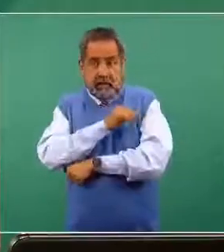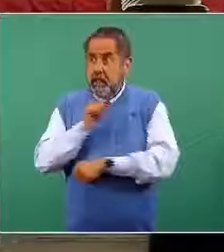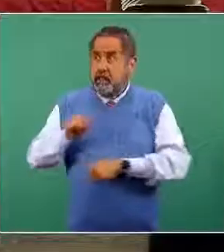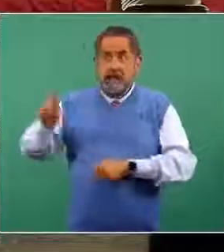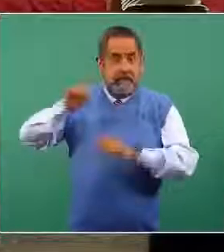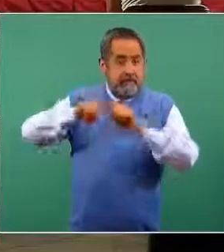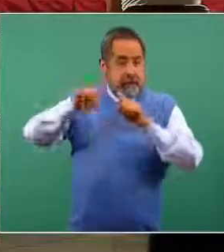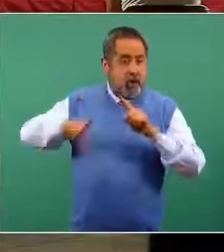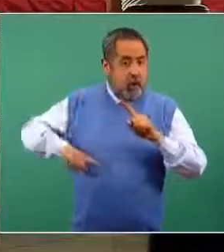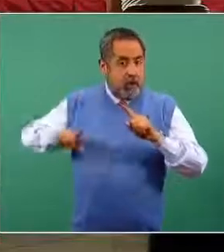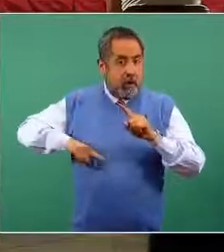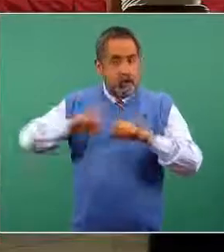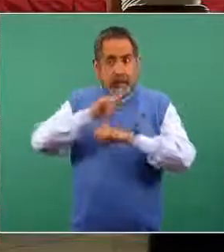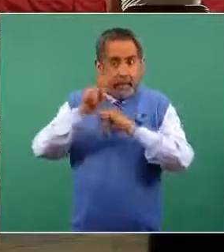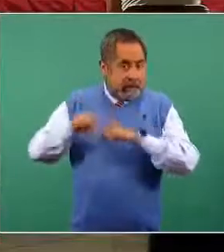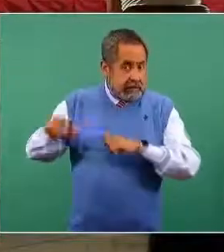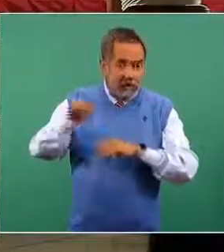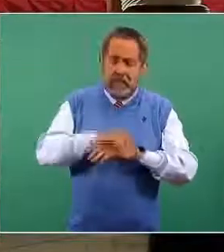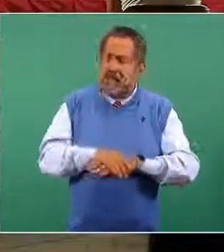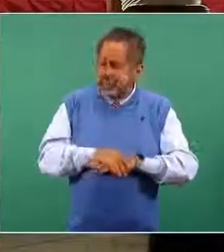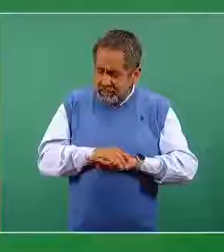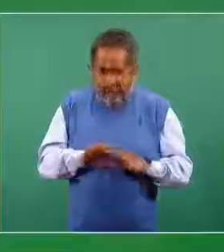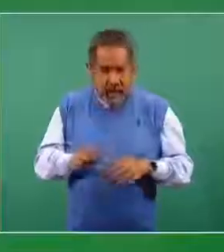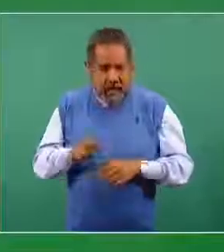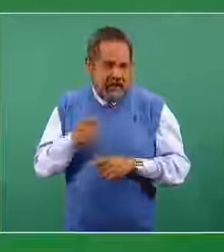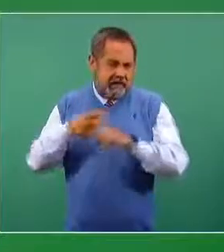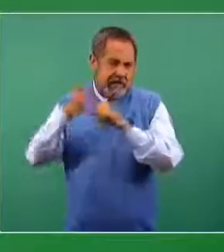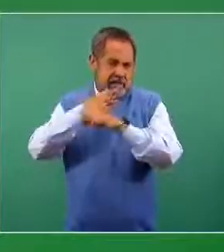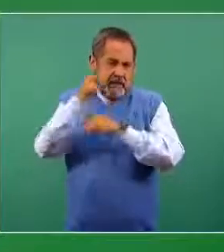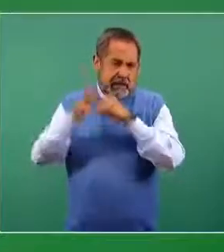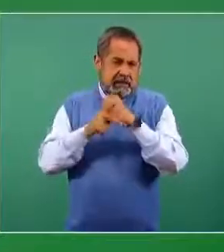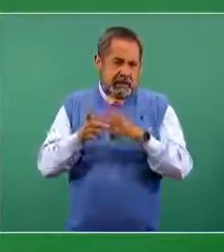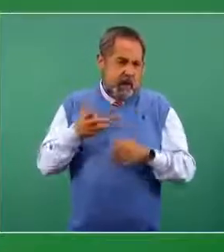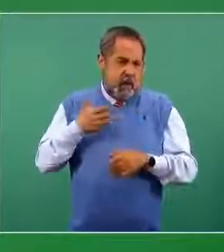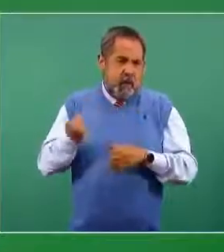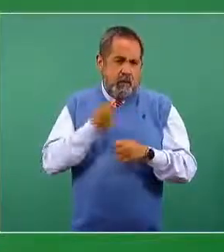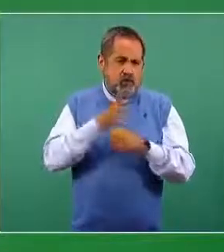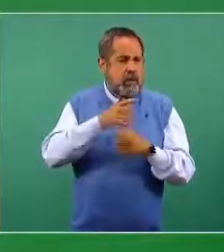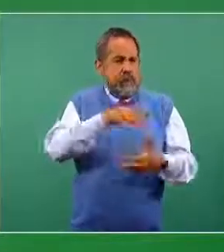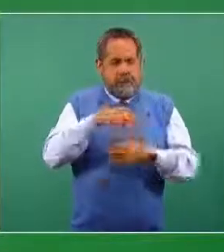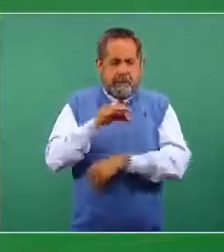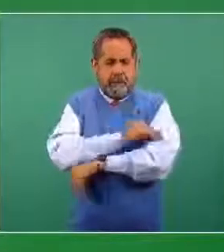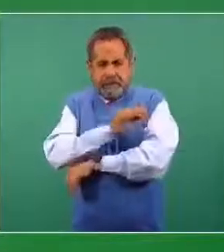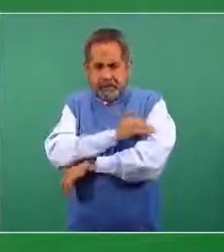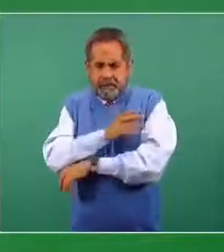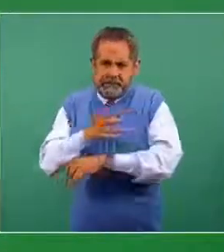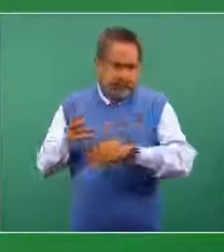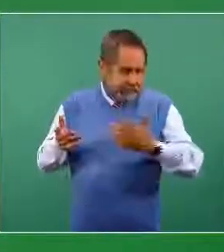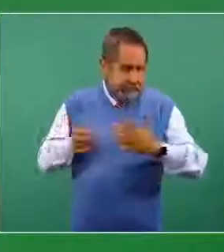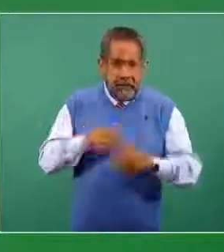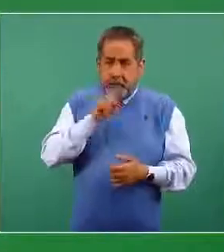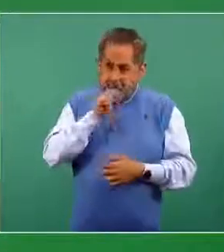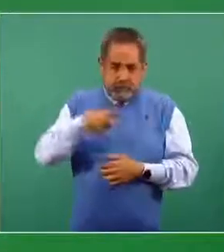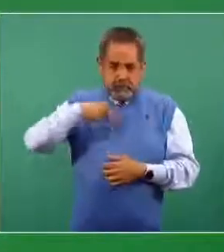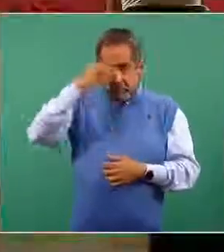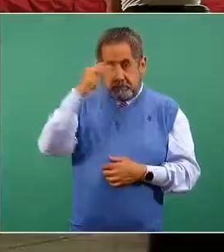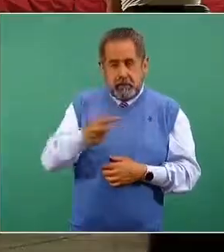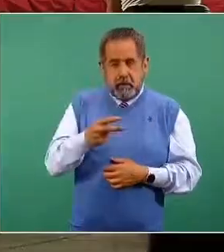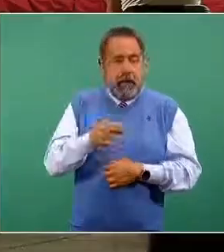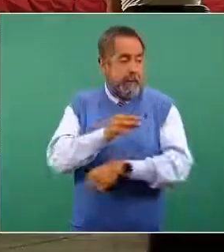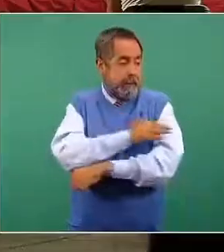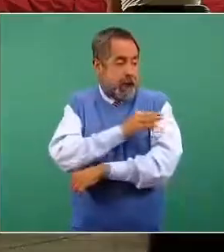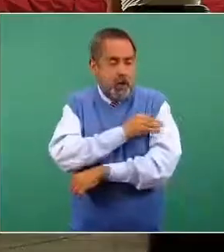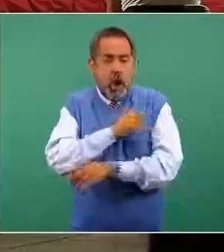los gobiernos nacionales de los países que han tenido la oportunidad de acceder a las vacunas, desde luego incluido México,